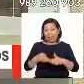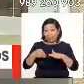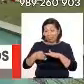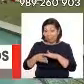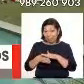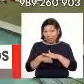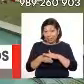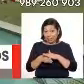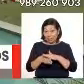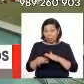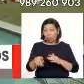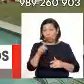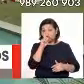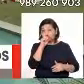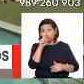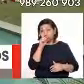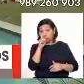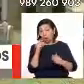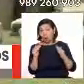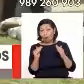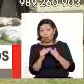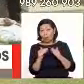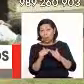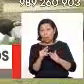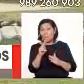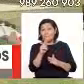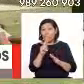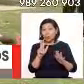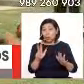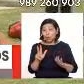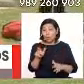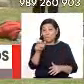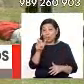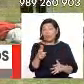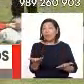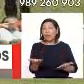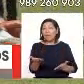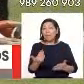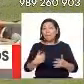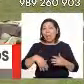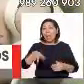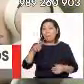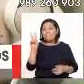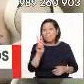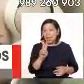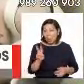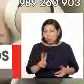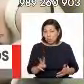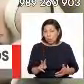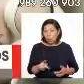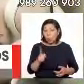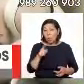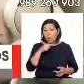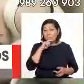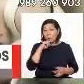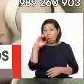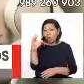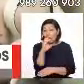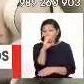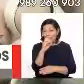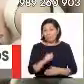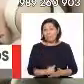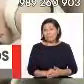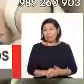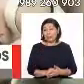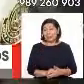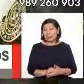de esta acomodada vivienda fueron hallados 28 ciudadanos de nacionalidad venezolana y una mujer colombiana.